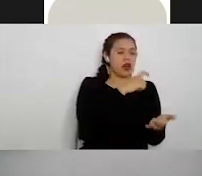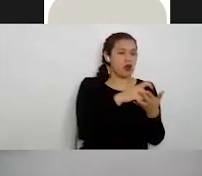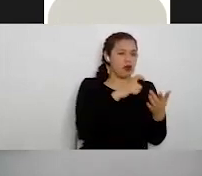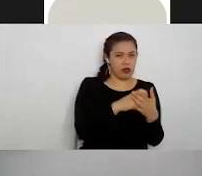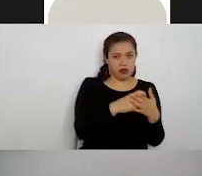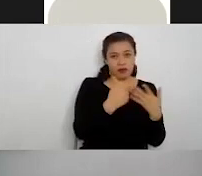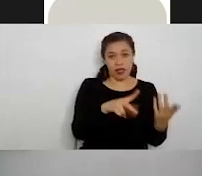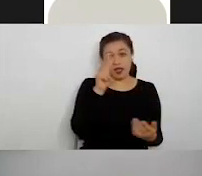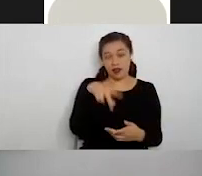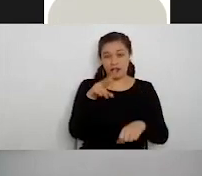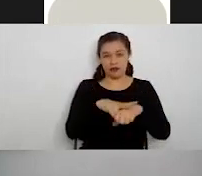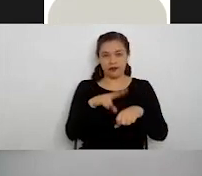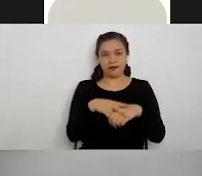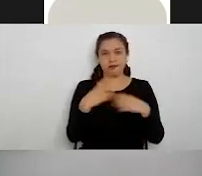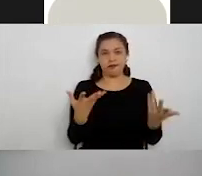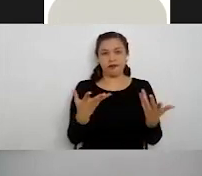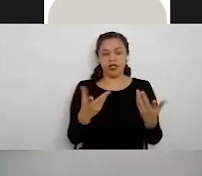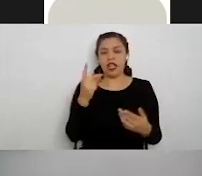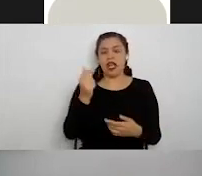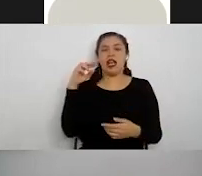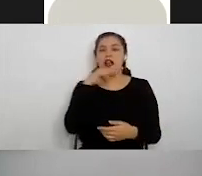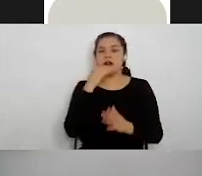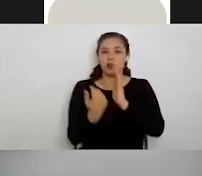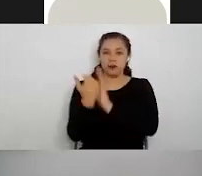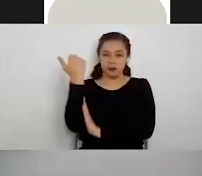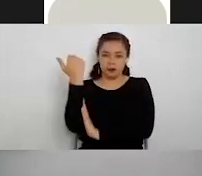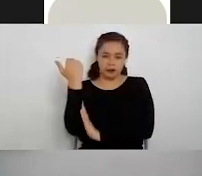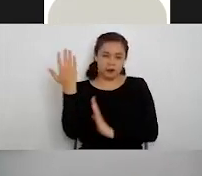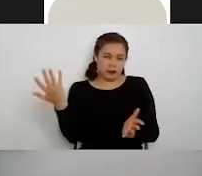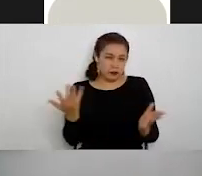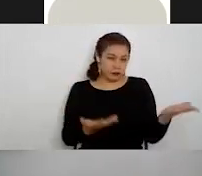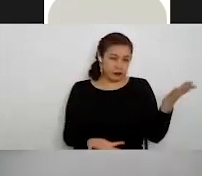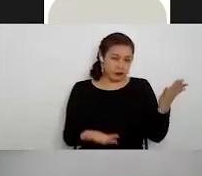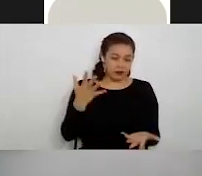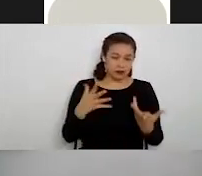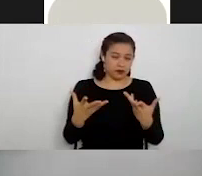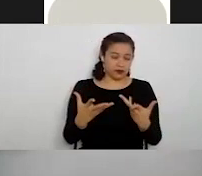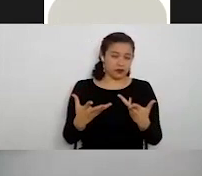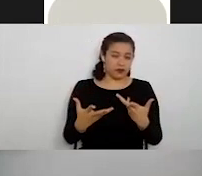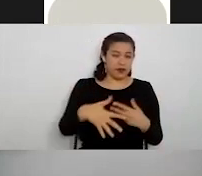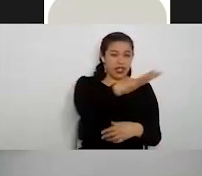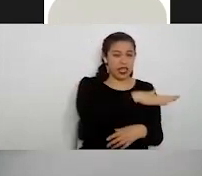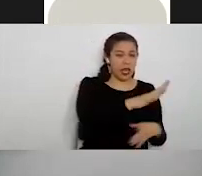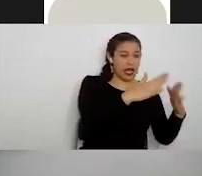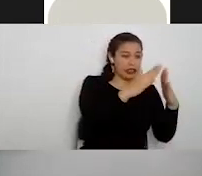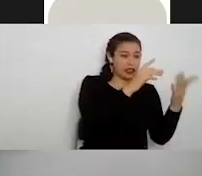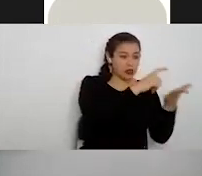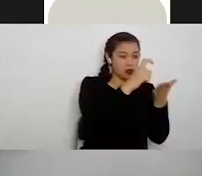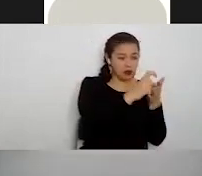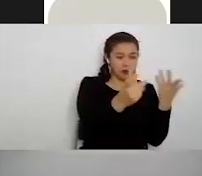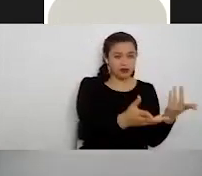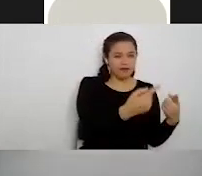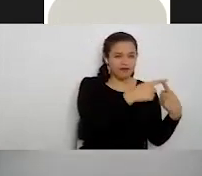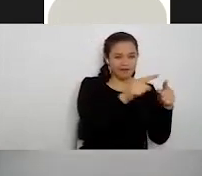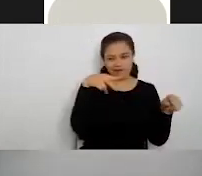viviendas relativamente suben rápido. O sea, hay un mercado de viviendas muy diferente al de México. Bueno, pues el hecho de que suban las tasas de